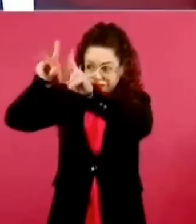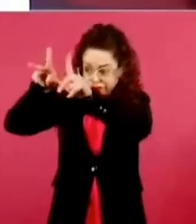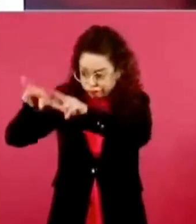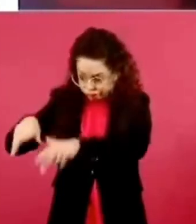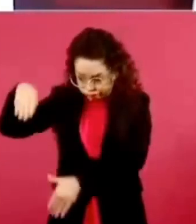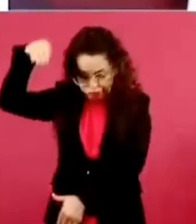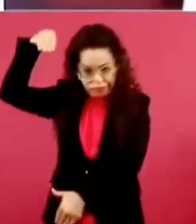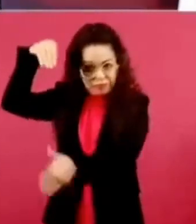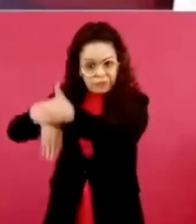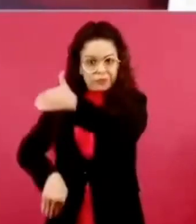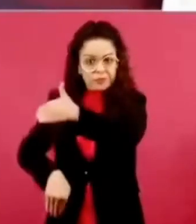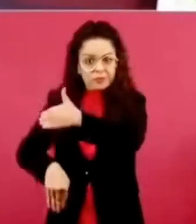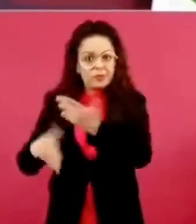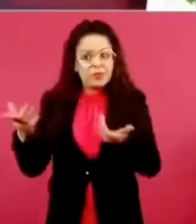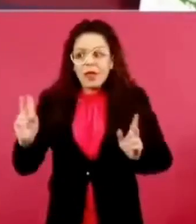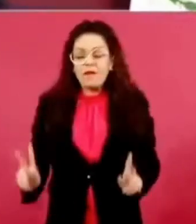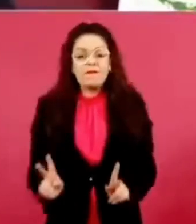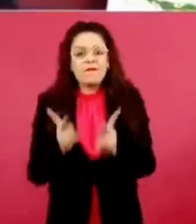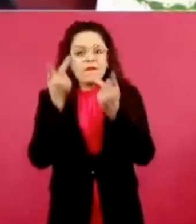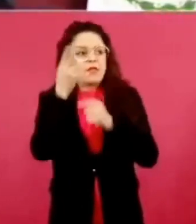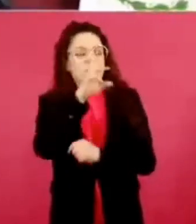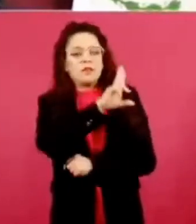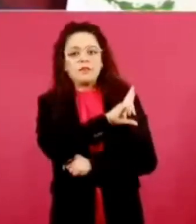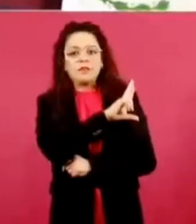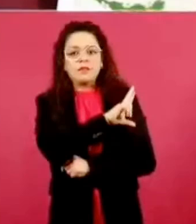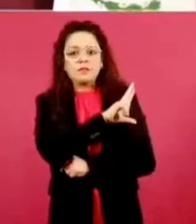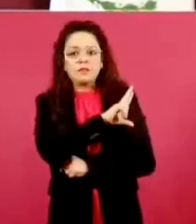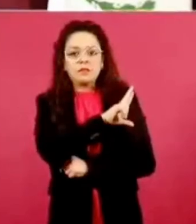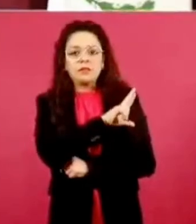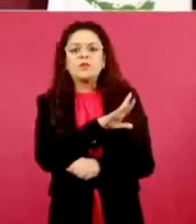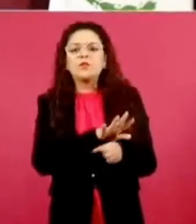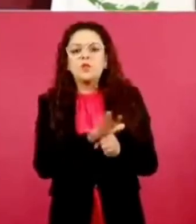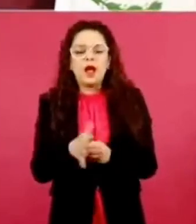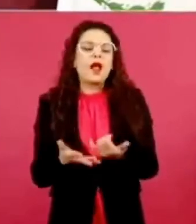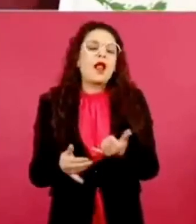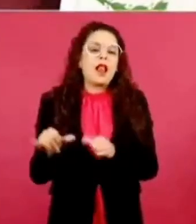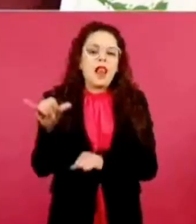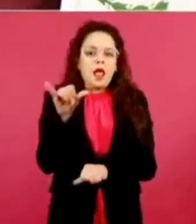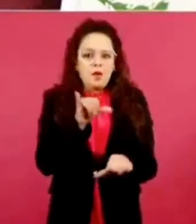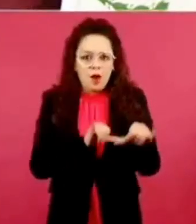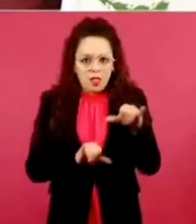Entonces privatizaron los laboratorios,